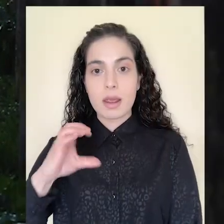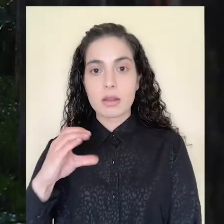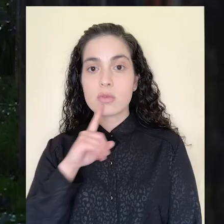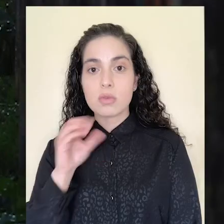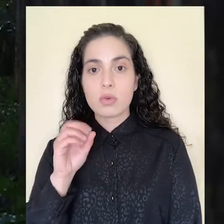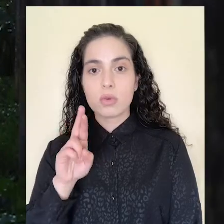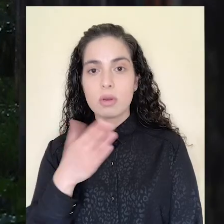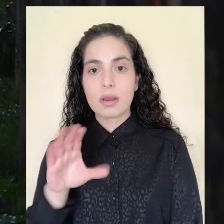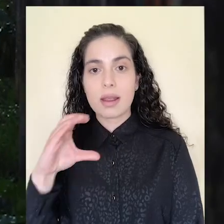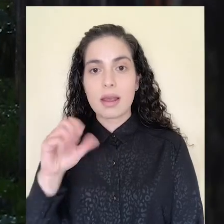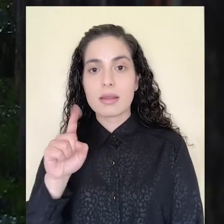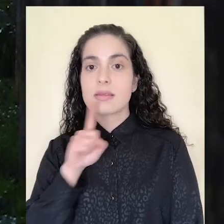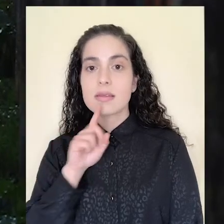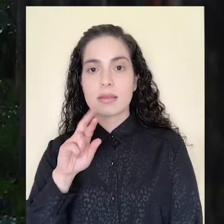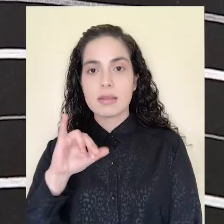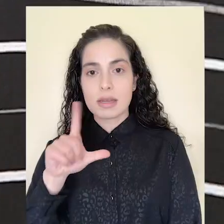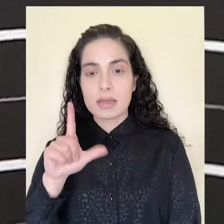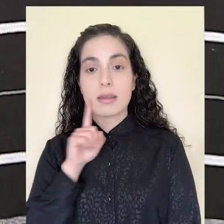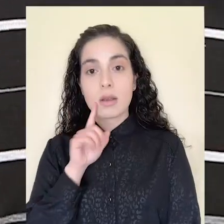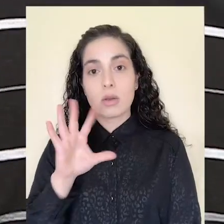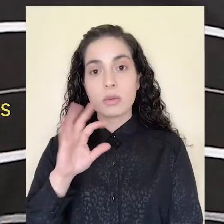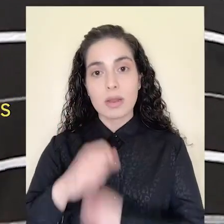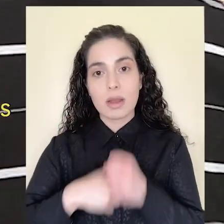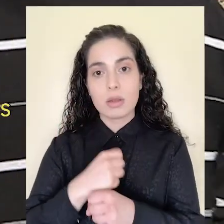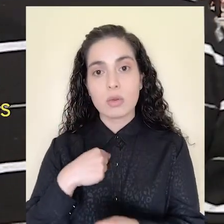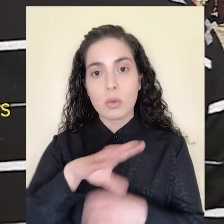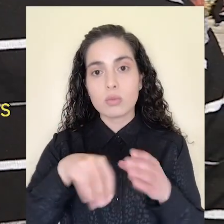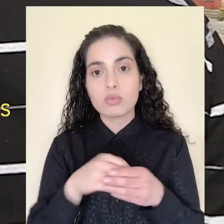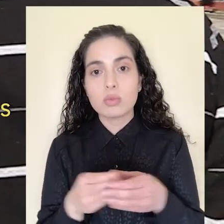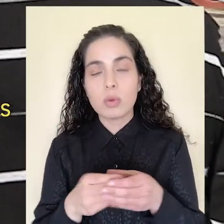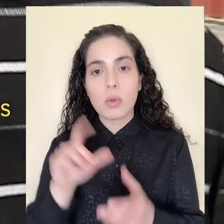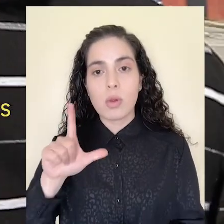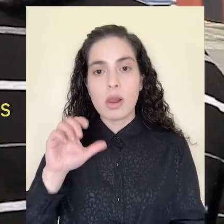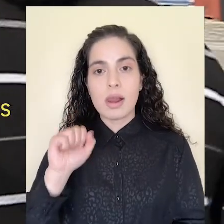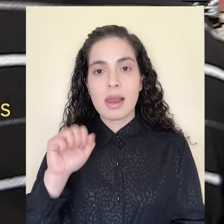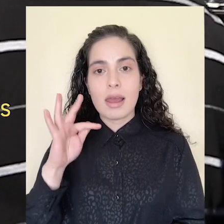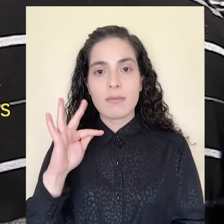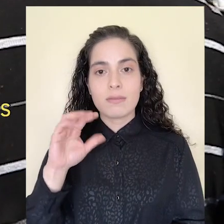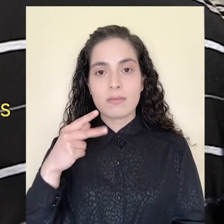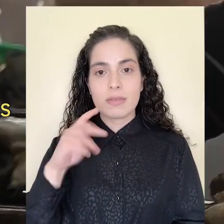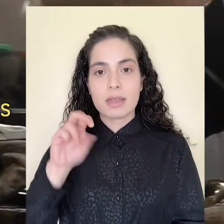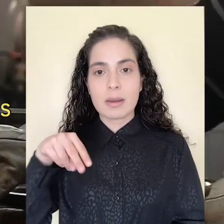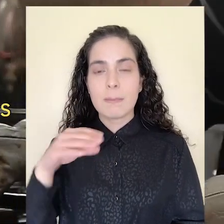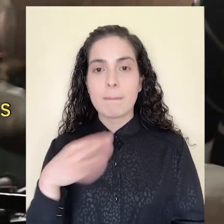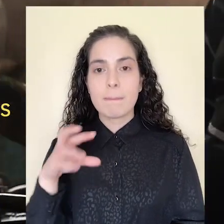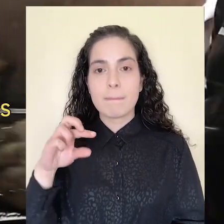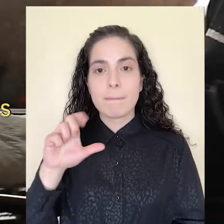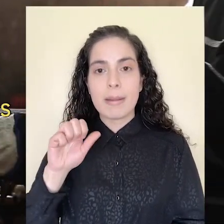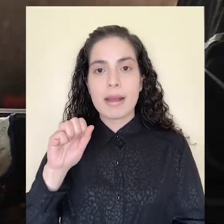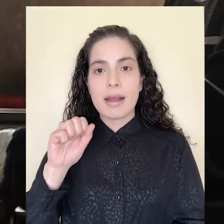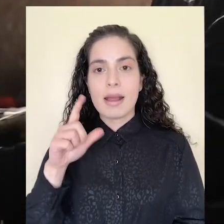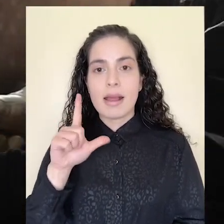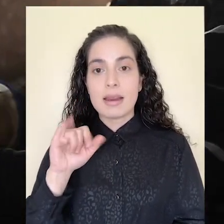apellido Cachil, tengo 50 años, pertenezco al grupo de la Quimpalife, que es de San Pedro de la Paz, Lomas